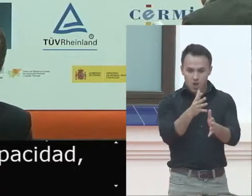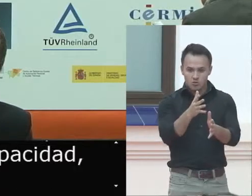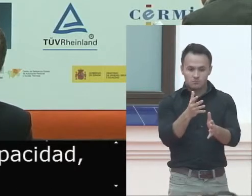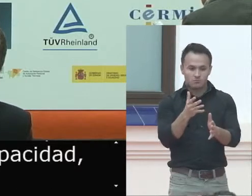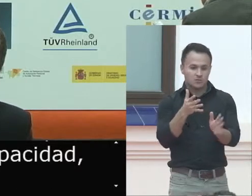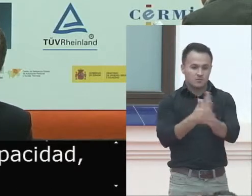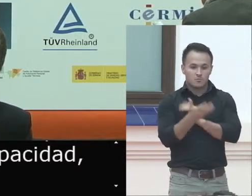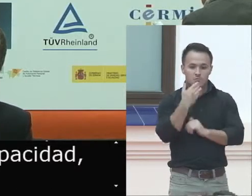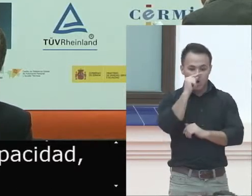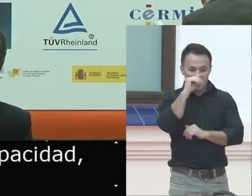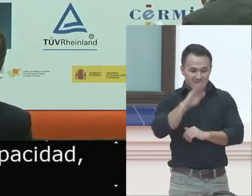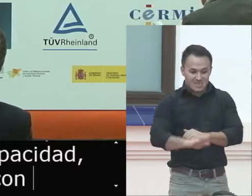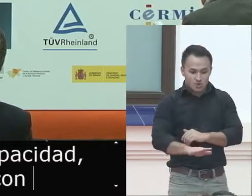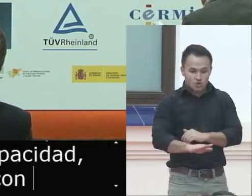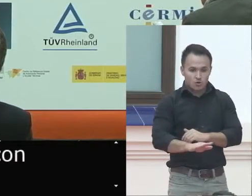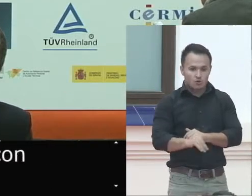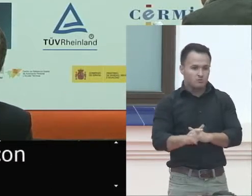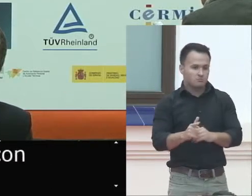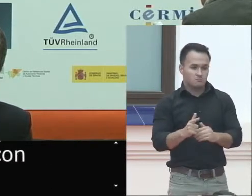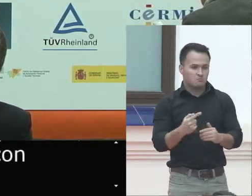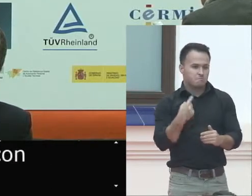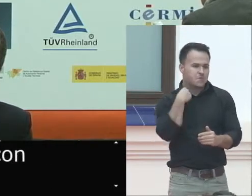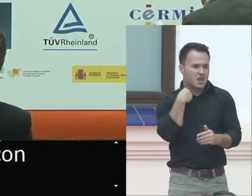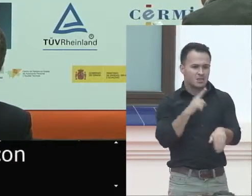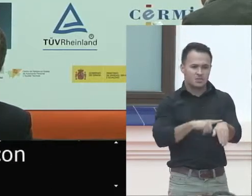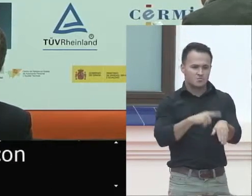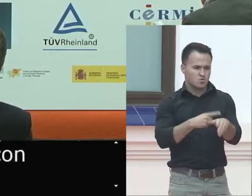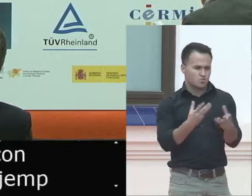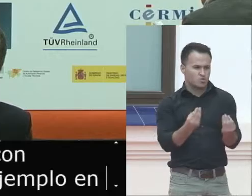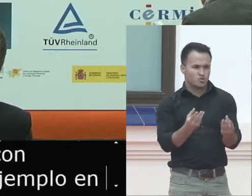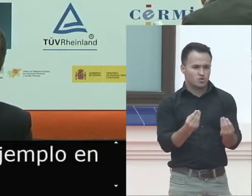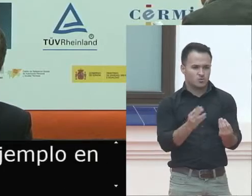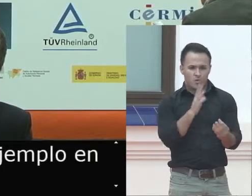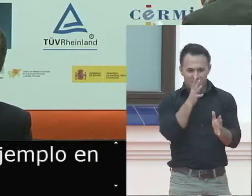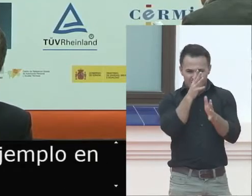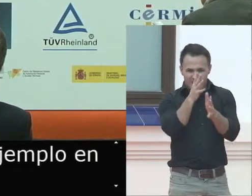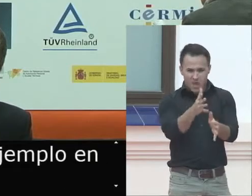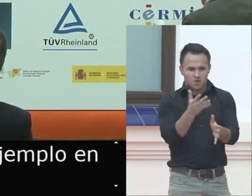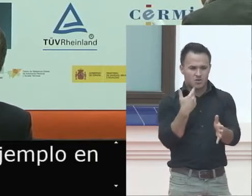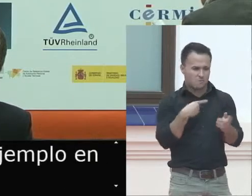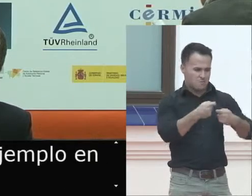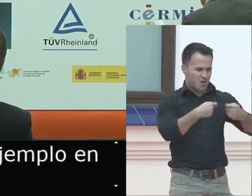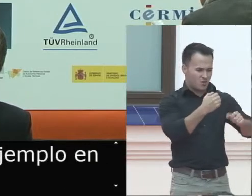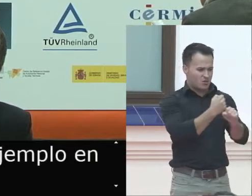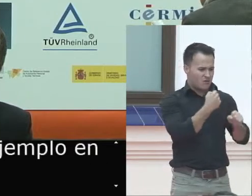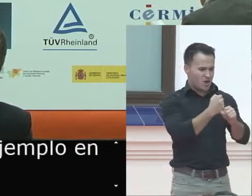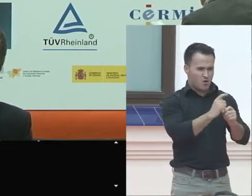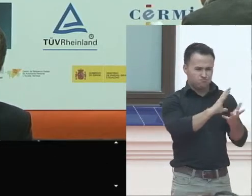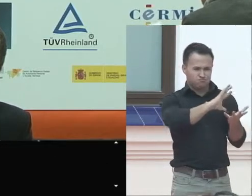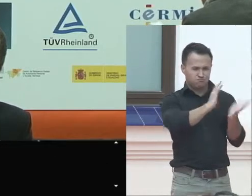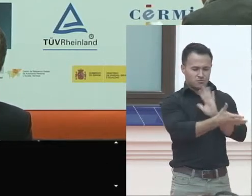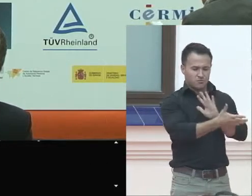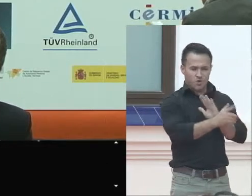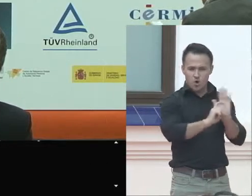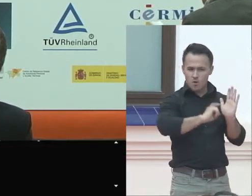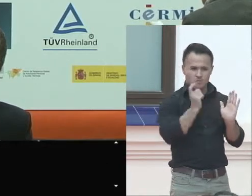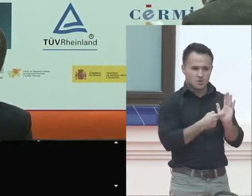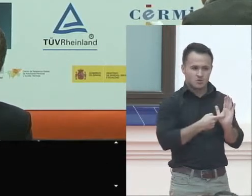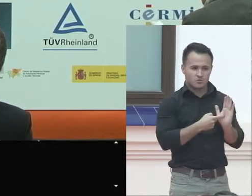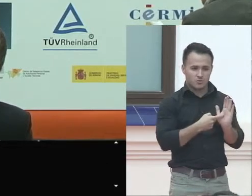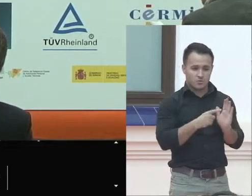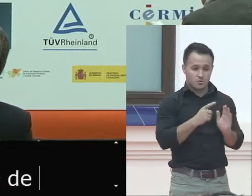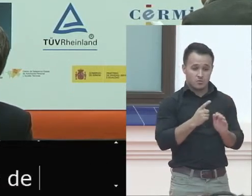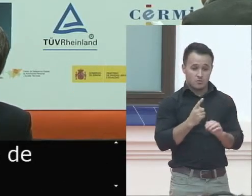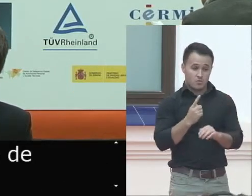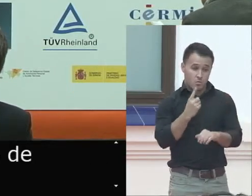niño toda la etapa escolar. Significa que en 10 años el mercado de trabajo ha cambiado de arriba abajo. Y 1